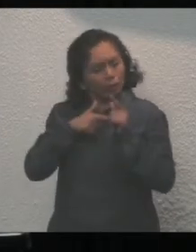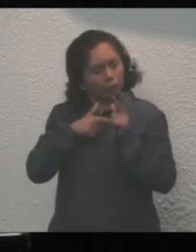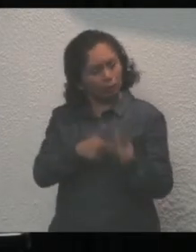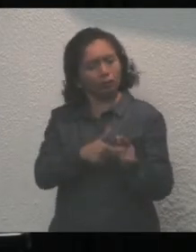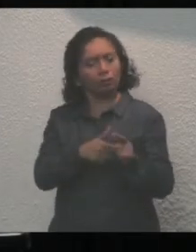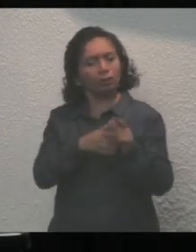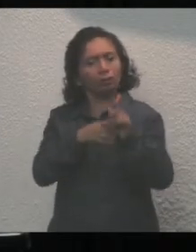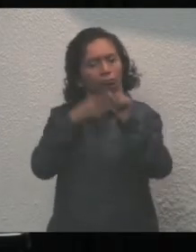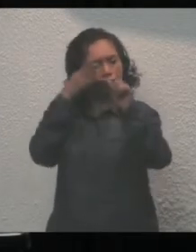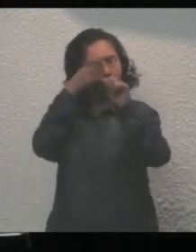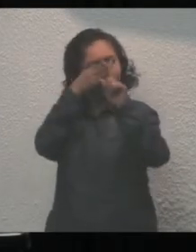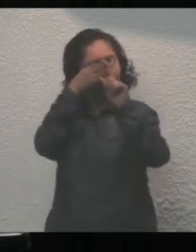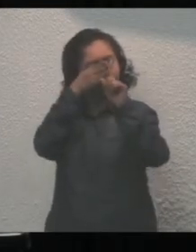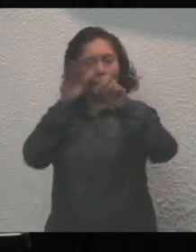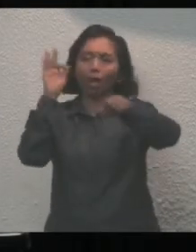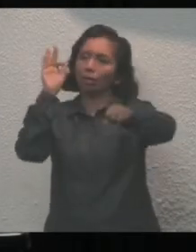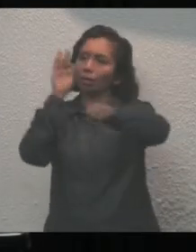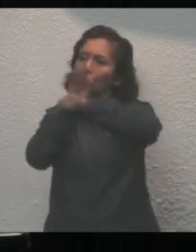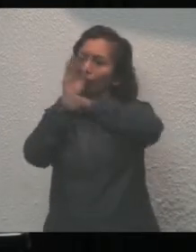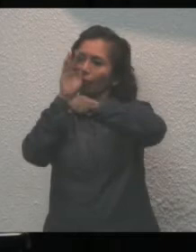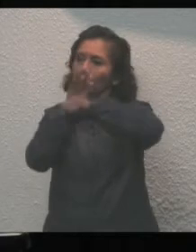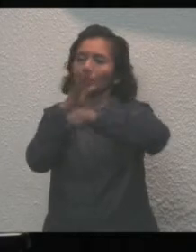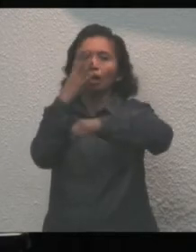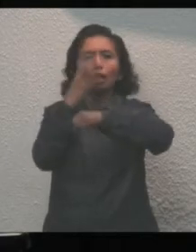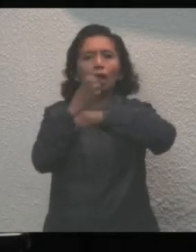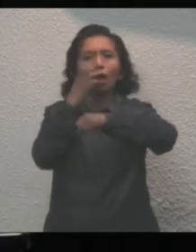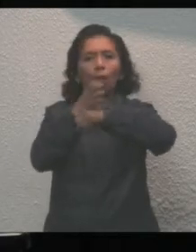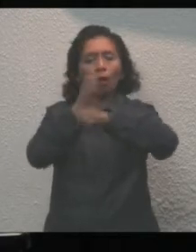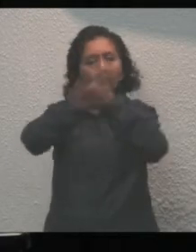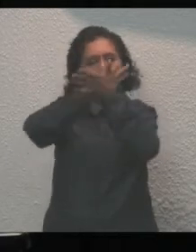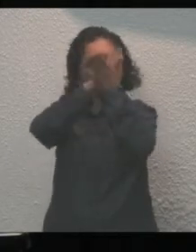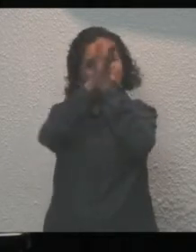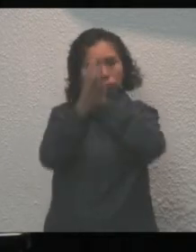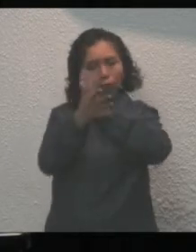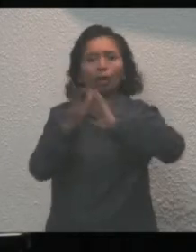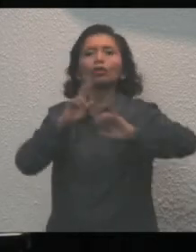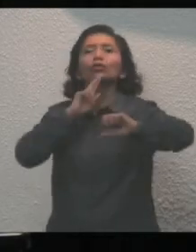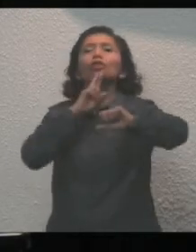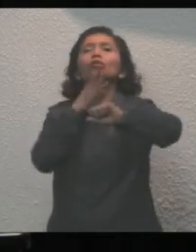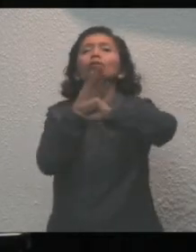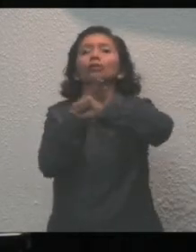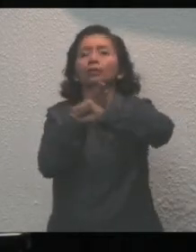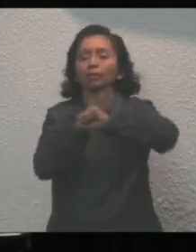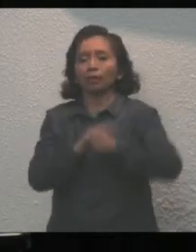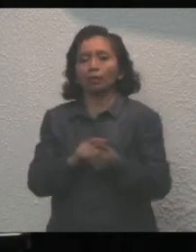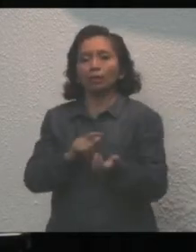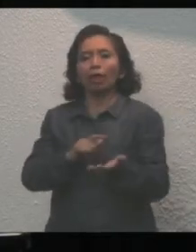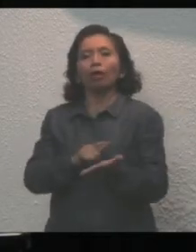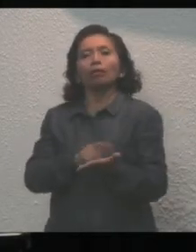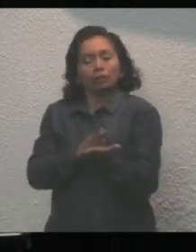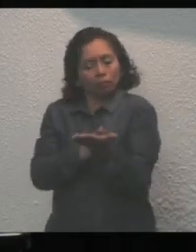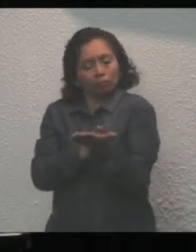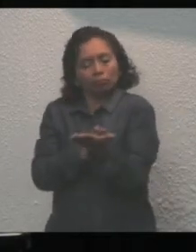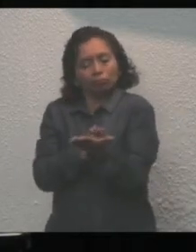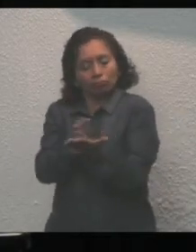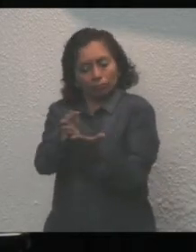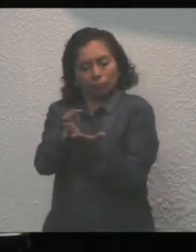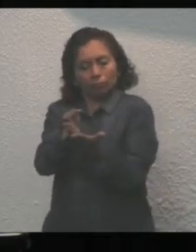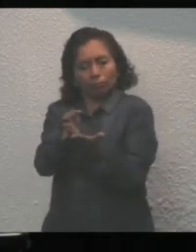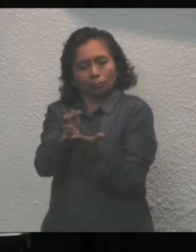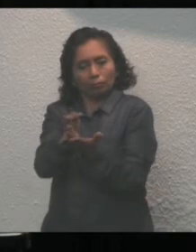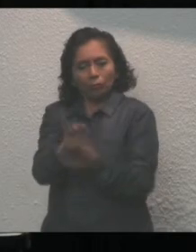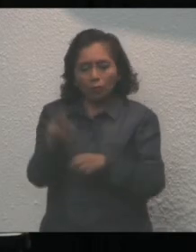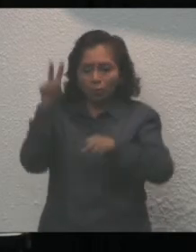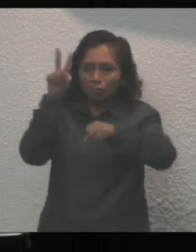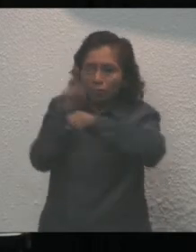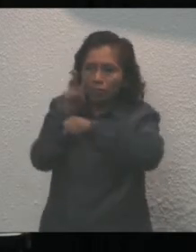directriz, defender la Cuarta Transformación con ética, responsabilidad, lealtad y entrega,